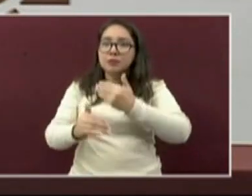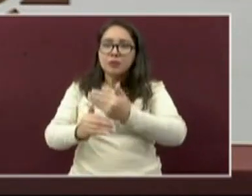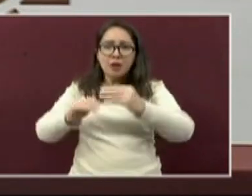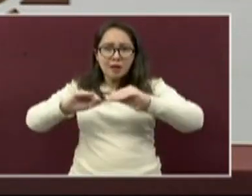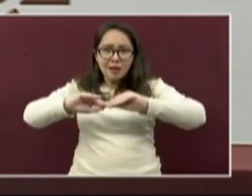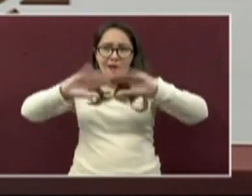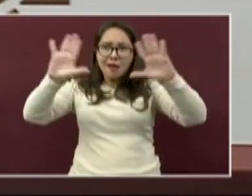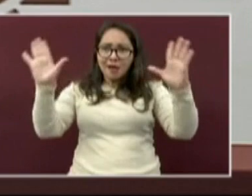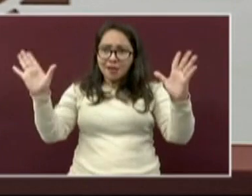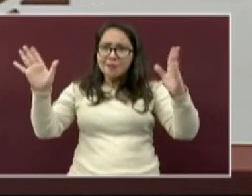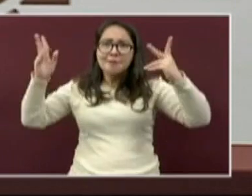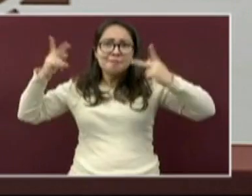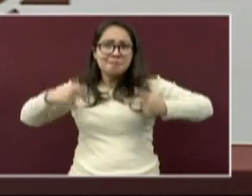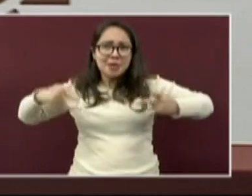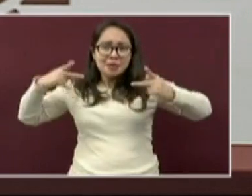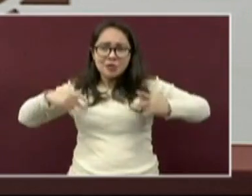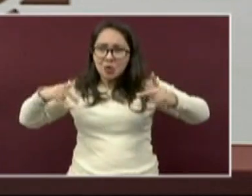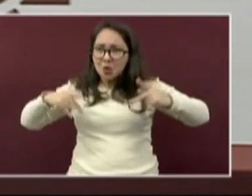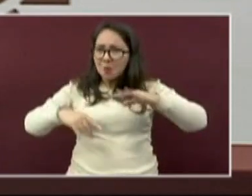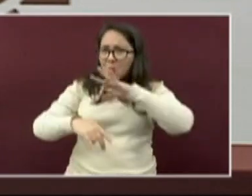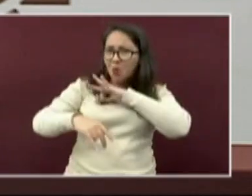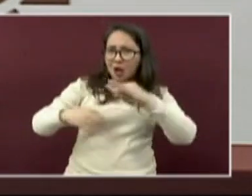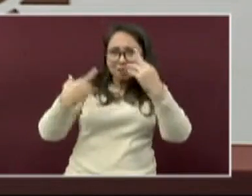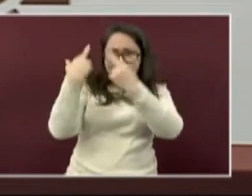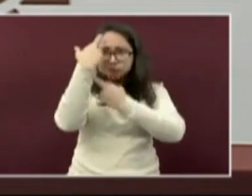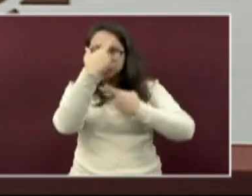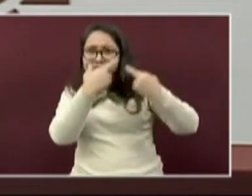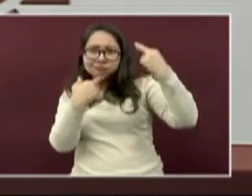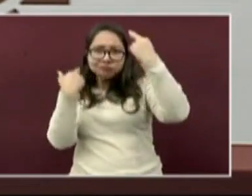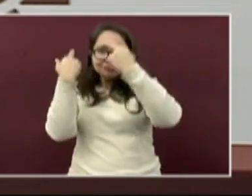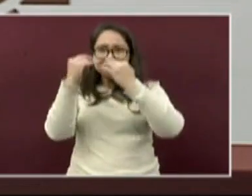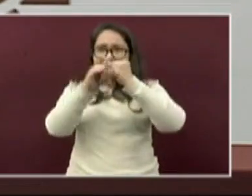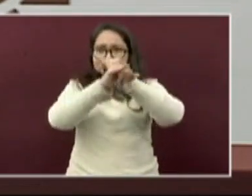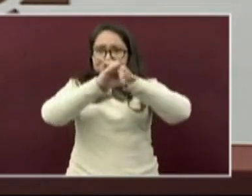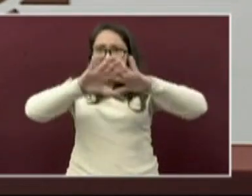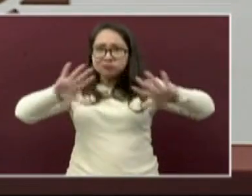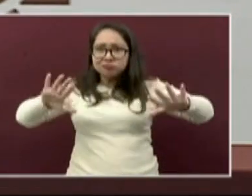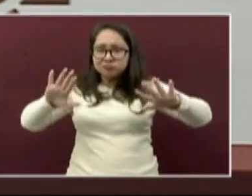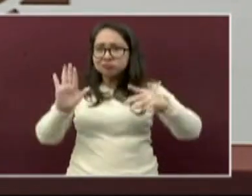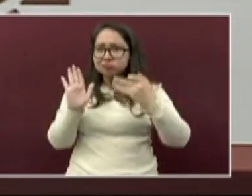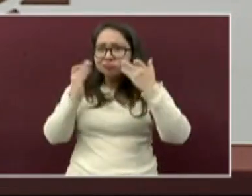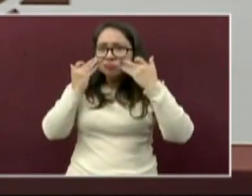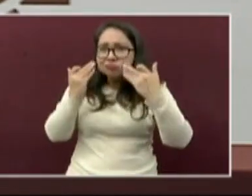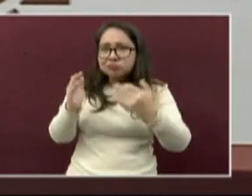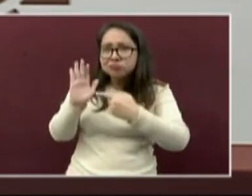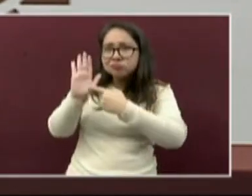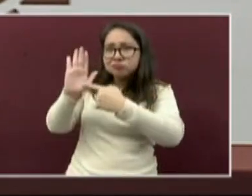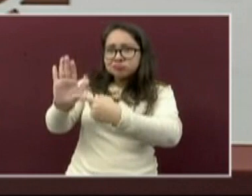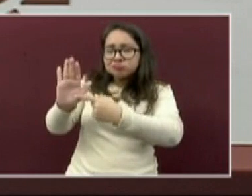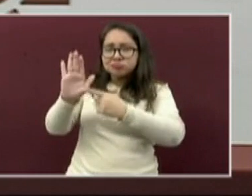ser consultados por la población en las plataformas nacionales ahí está la información clarita transparente